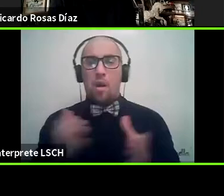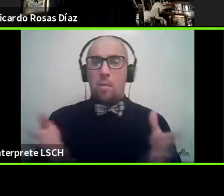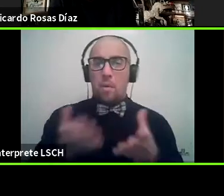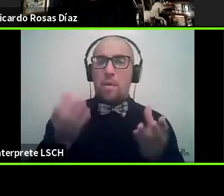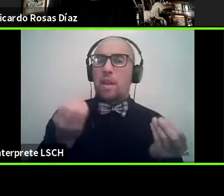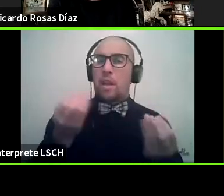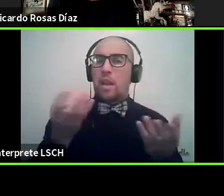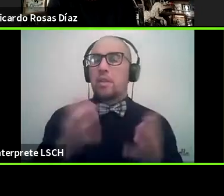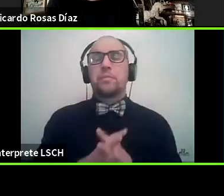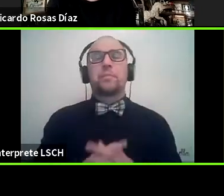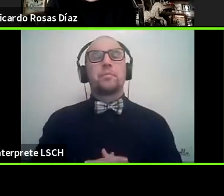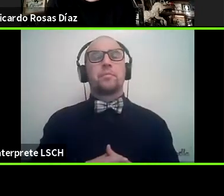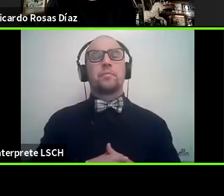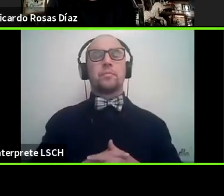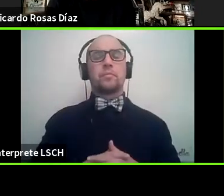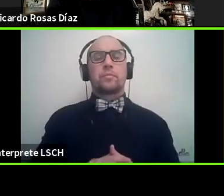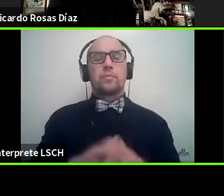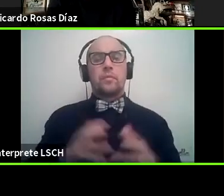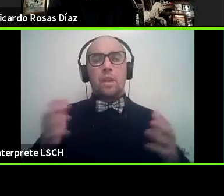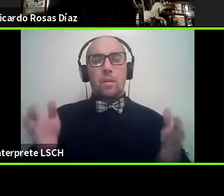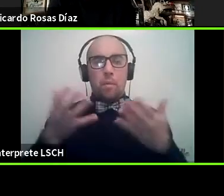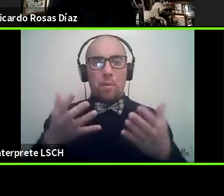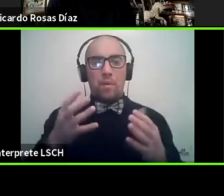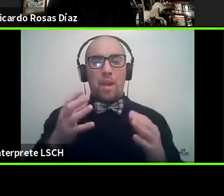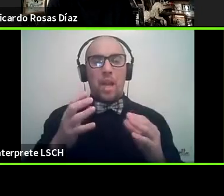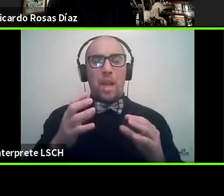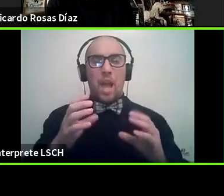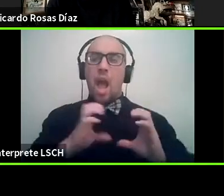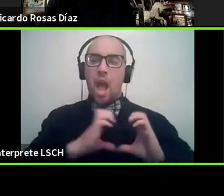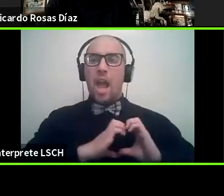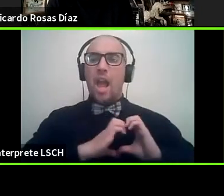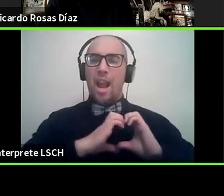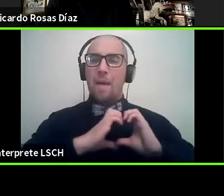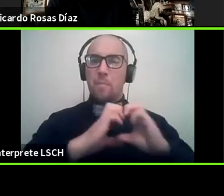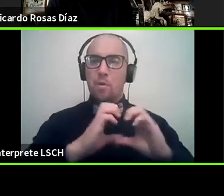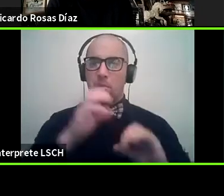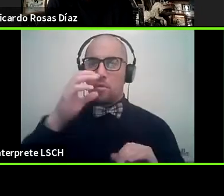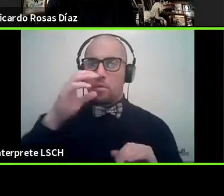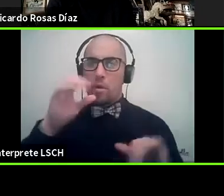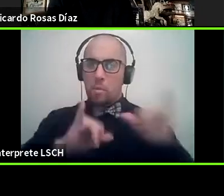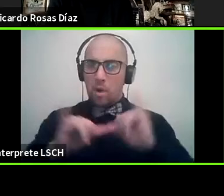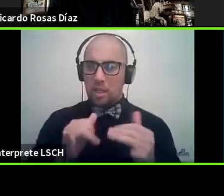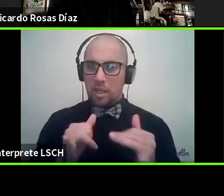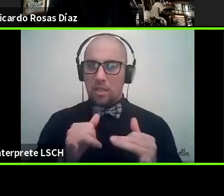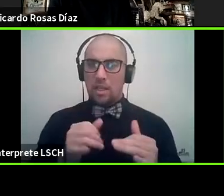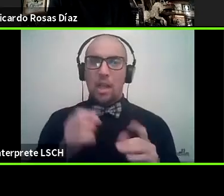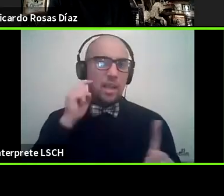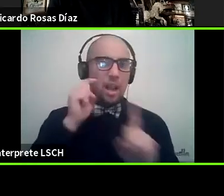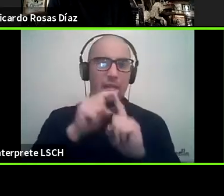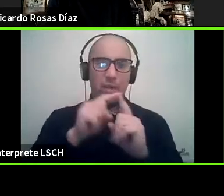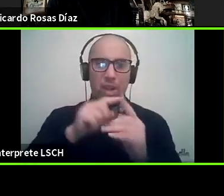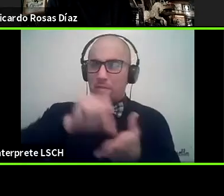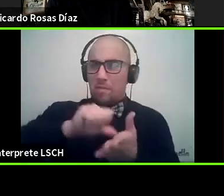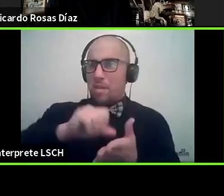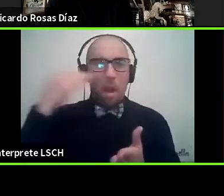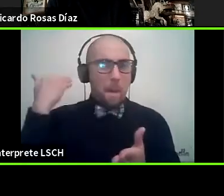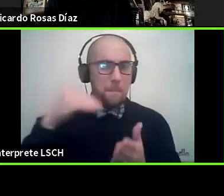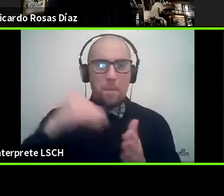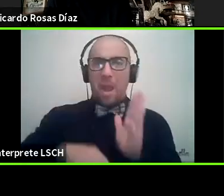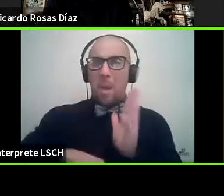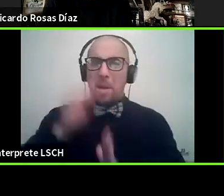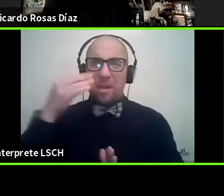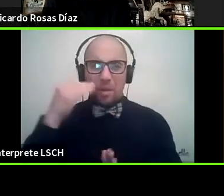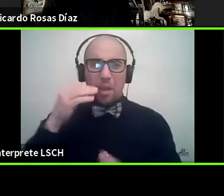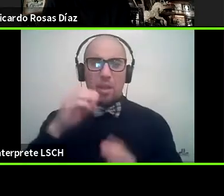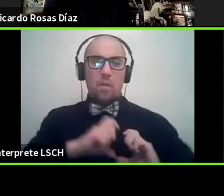decir que promueve el amor por las ciencias, ¿no? Esa es como la idea central de este proyecto. Y lo